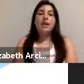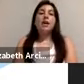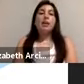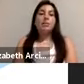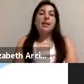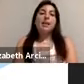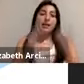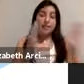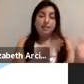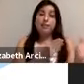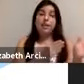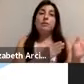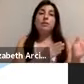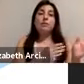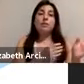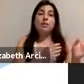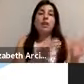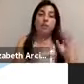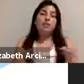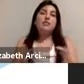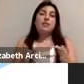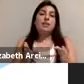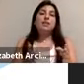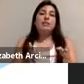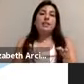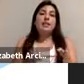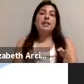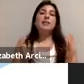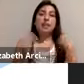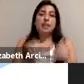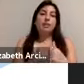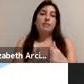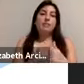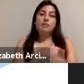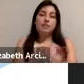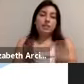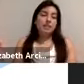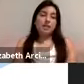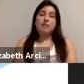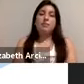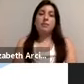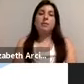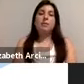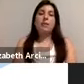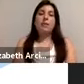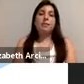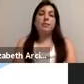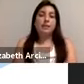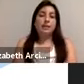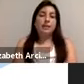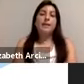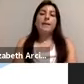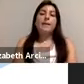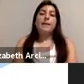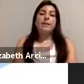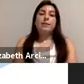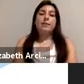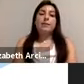quieren operar, que sí fue una opción, pero ellos decidieron no hacerlo y colocamos el prisma y sin problema andan por la